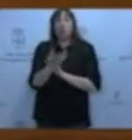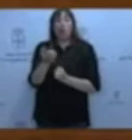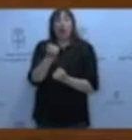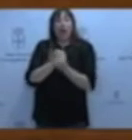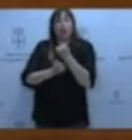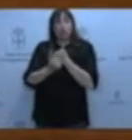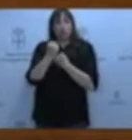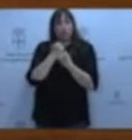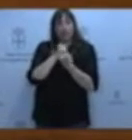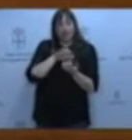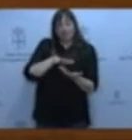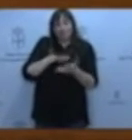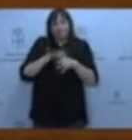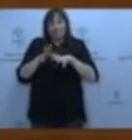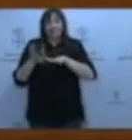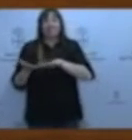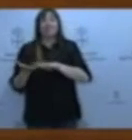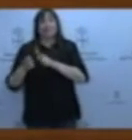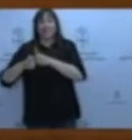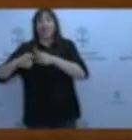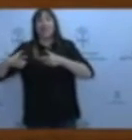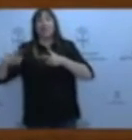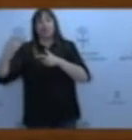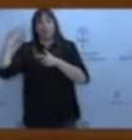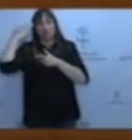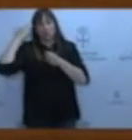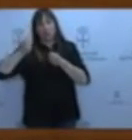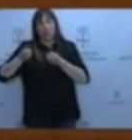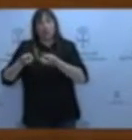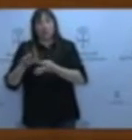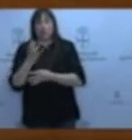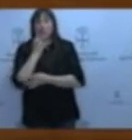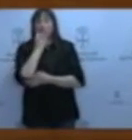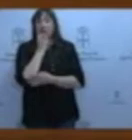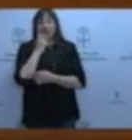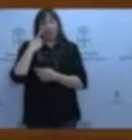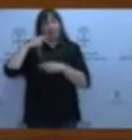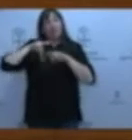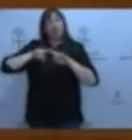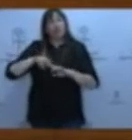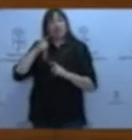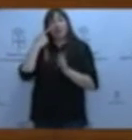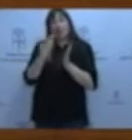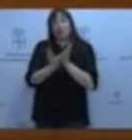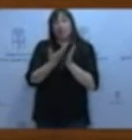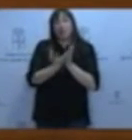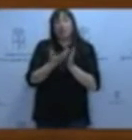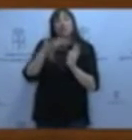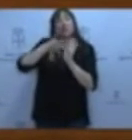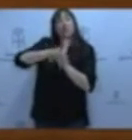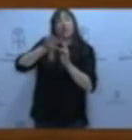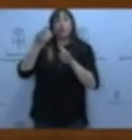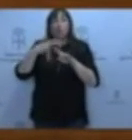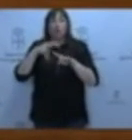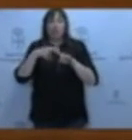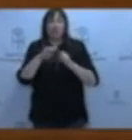población griega iba aparejado con un incremento del número de suicidios en Grecia. Con lo cual, políticas económicas con